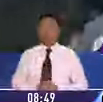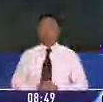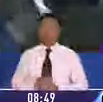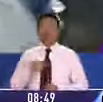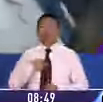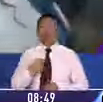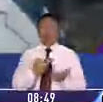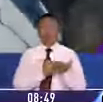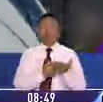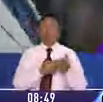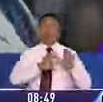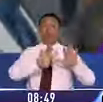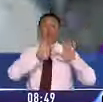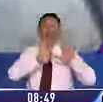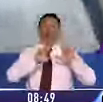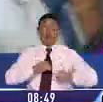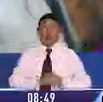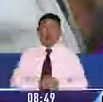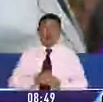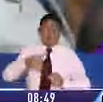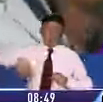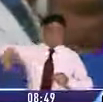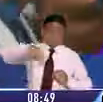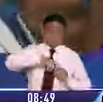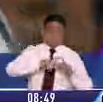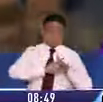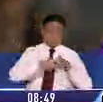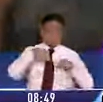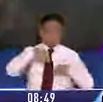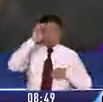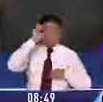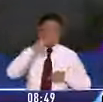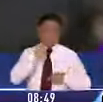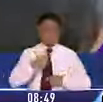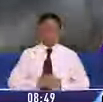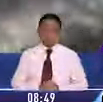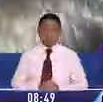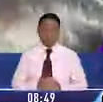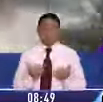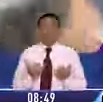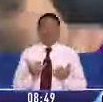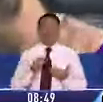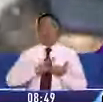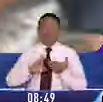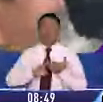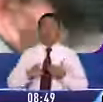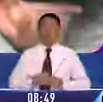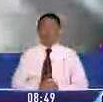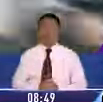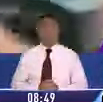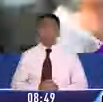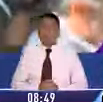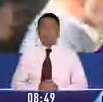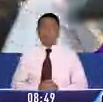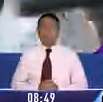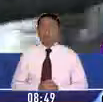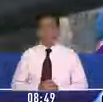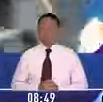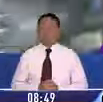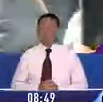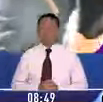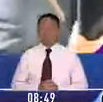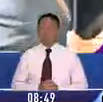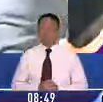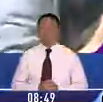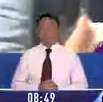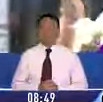tengo reunión a las 9, pero al salir te doy unas declaraciones. Y ¿okay? Ahora si la asamblea mucho, la situación va a ser más rápida. Los